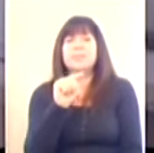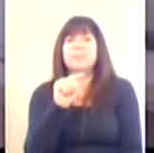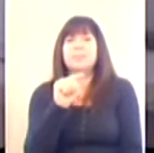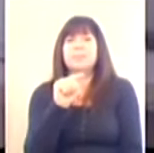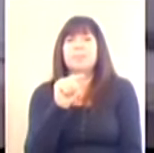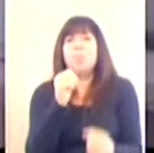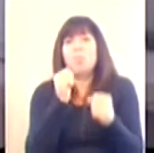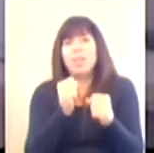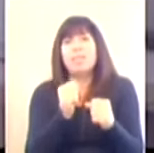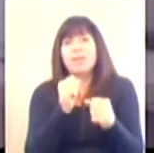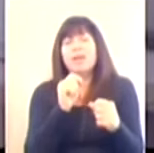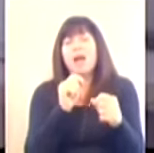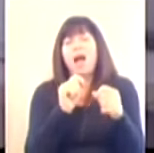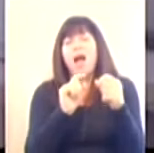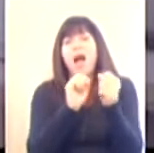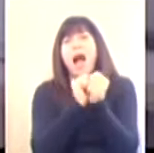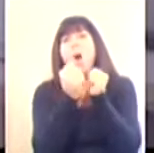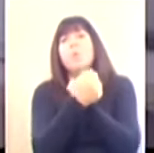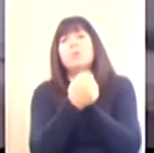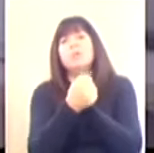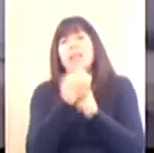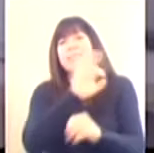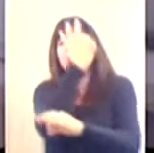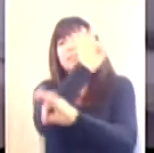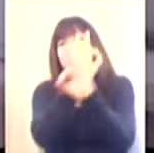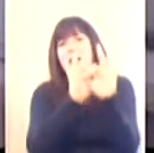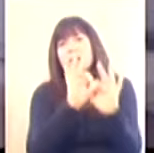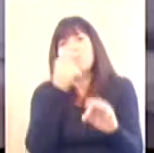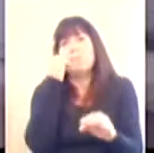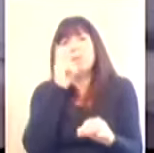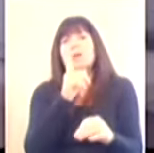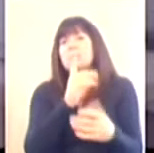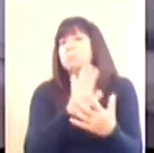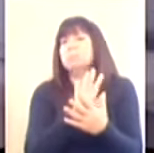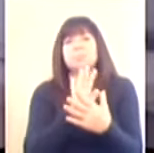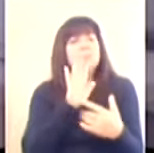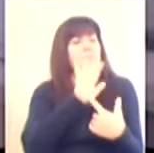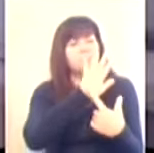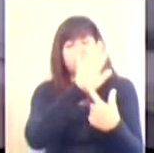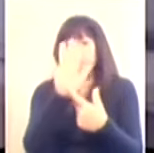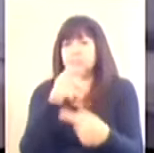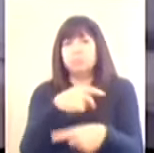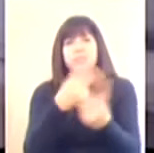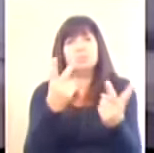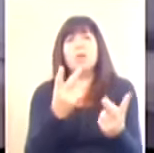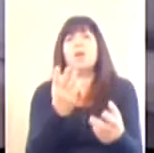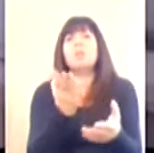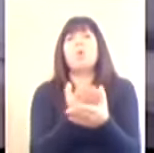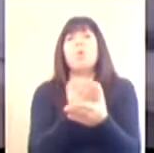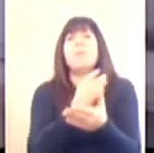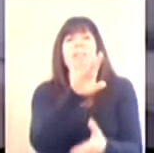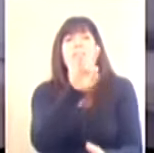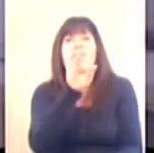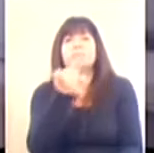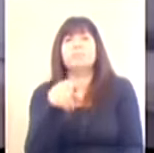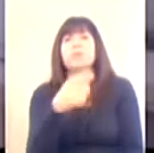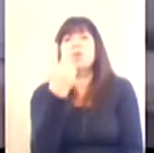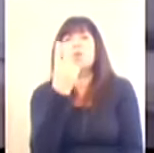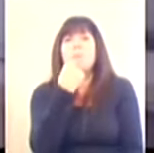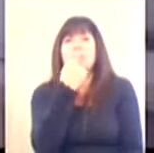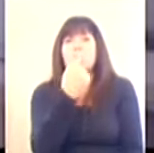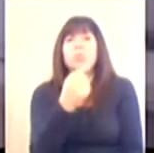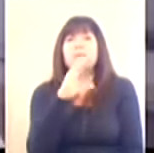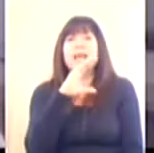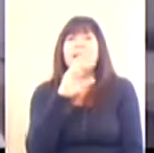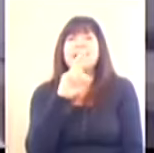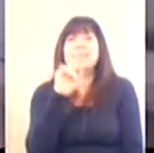Probablemente tiene algunos ajustes todavía de diseño, pero sí, como todos nuestros estudios, están disponibles en nuestra sección de documentos. Y hay dos preguntas, una de Cristian García y